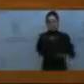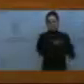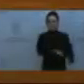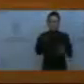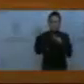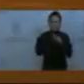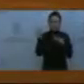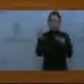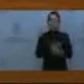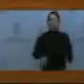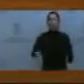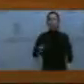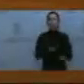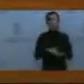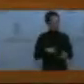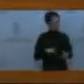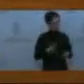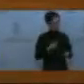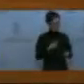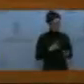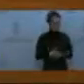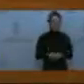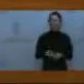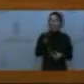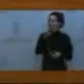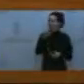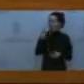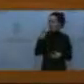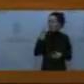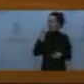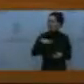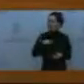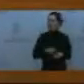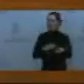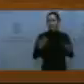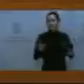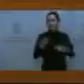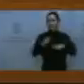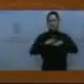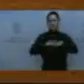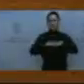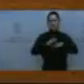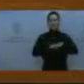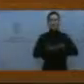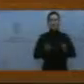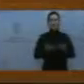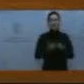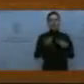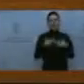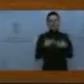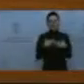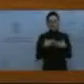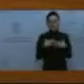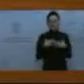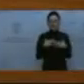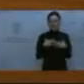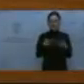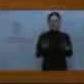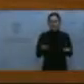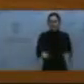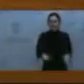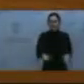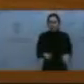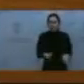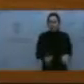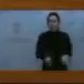para remediar esta iniciativa. Acabo, presidente. Al menos a este grupo parlamentario no se ha dirigido desde el